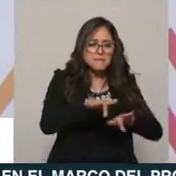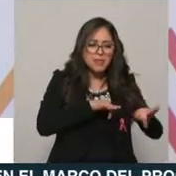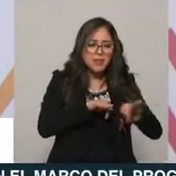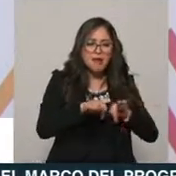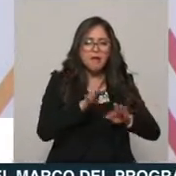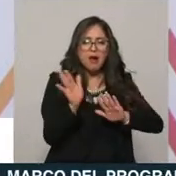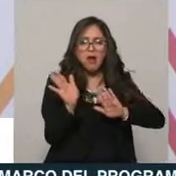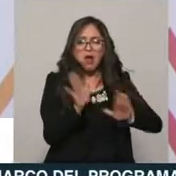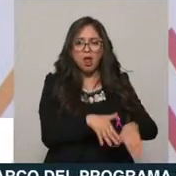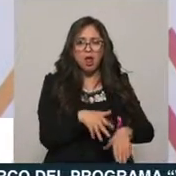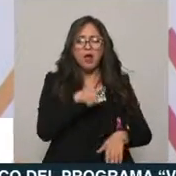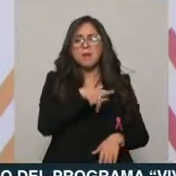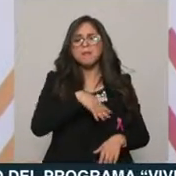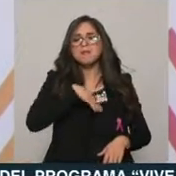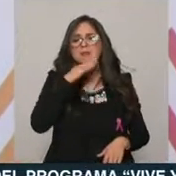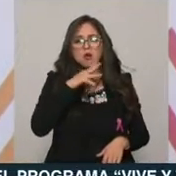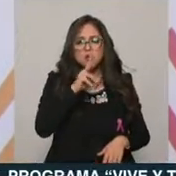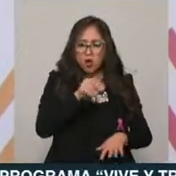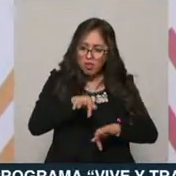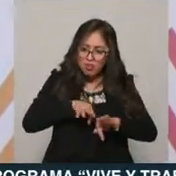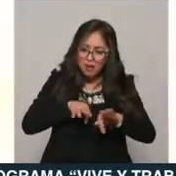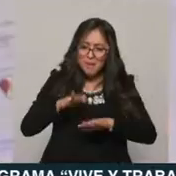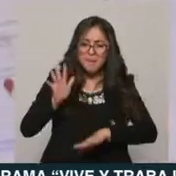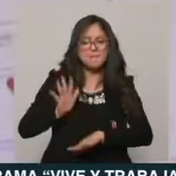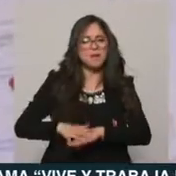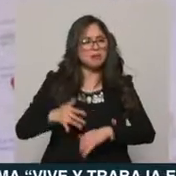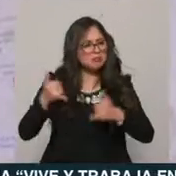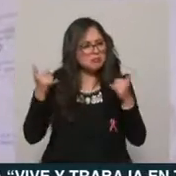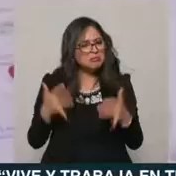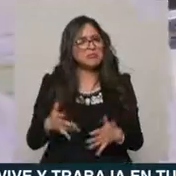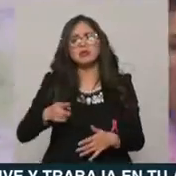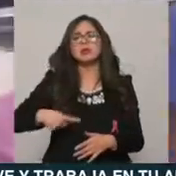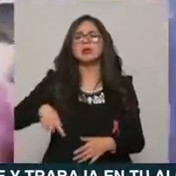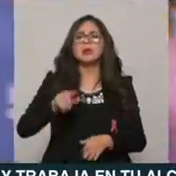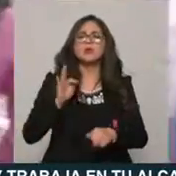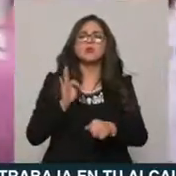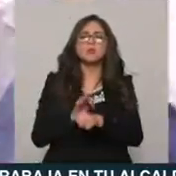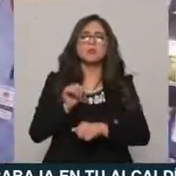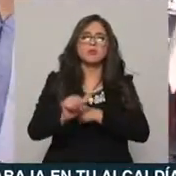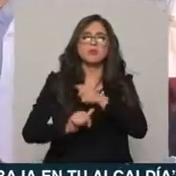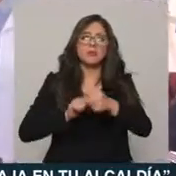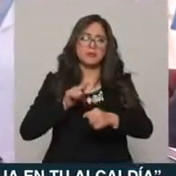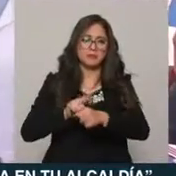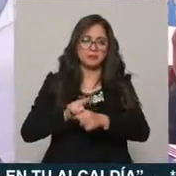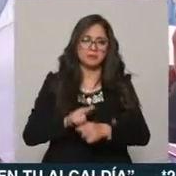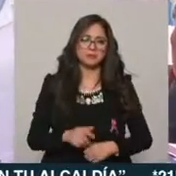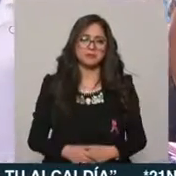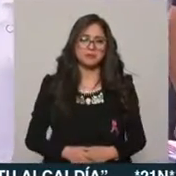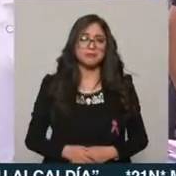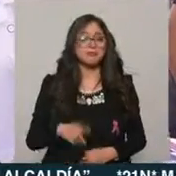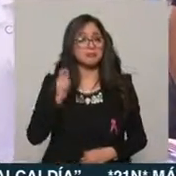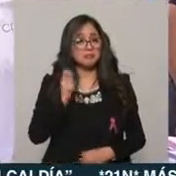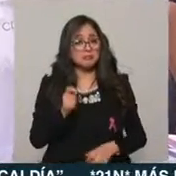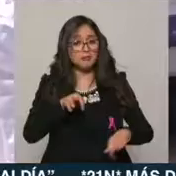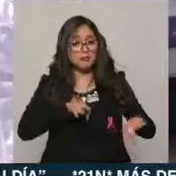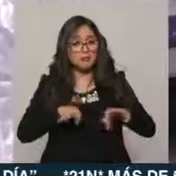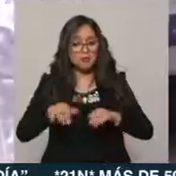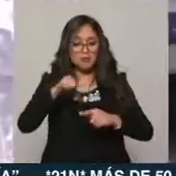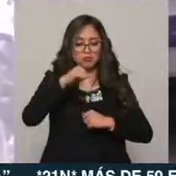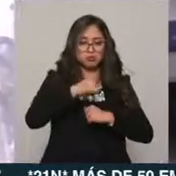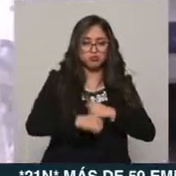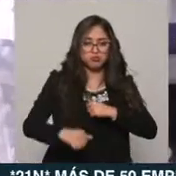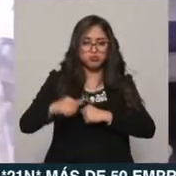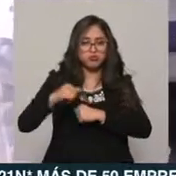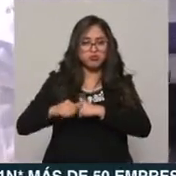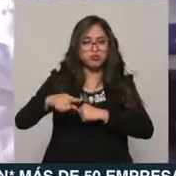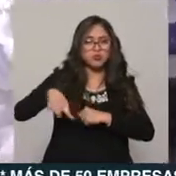intensivo en la ciudad de protección a los animales. Además, dijo que se realizará un trabajo de esterilización masiva en conjunto